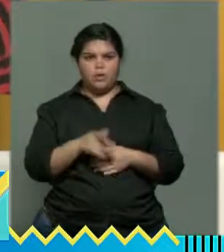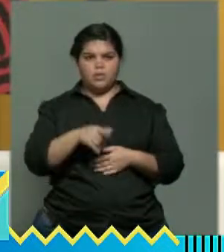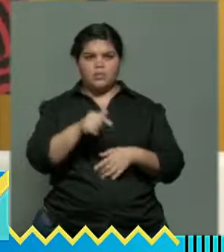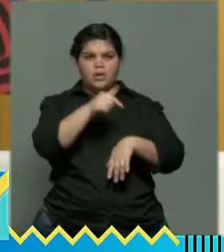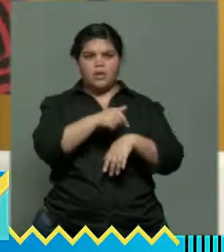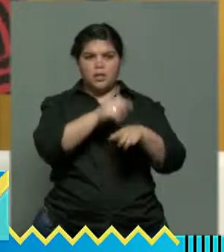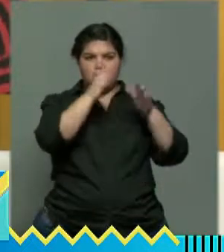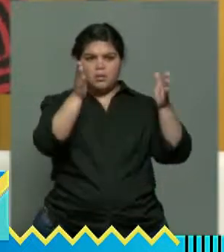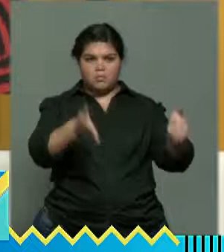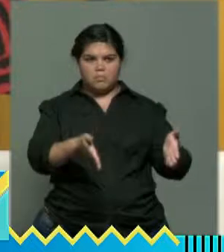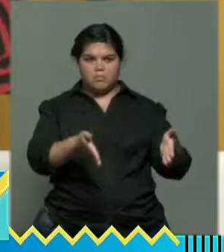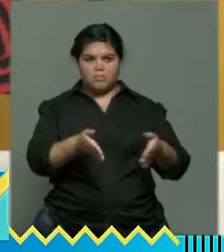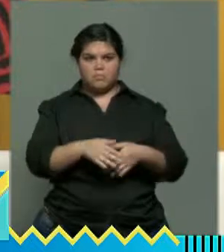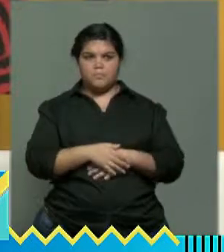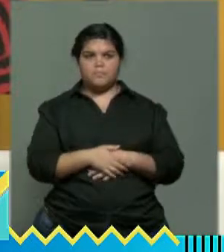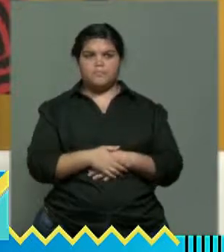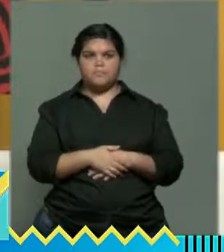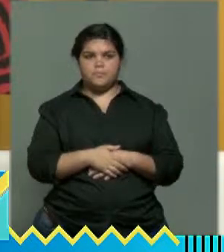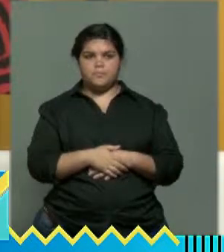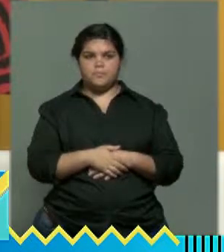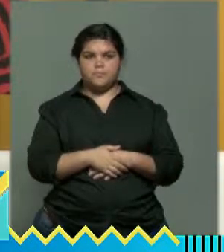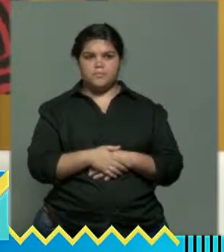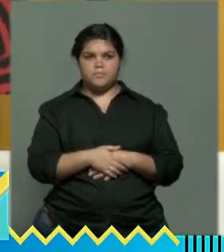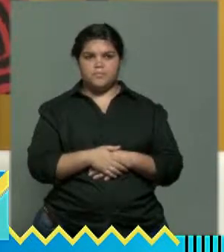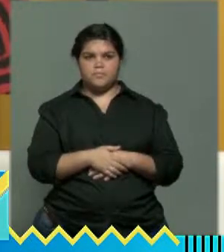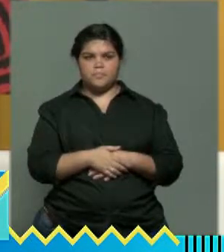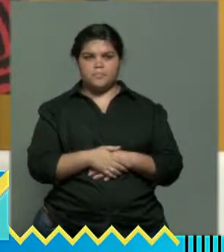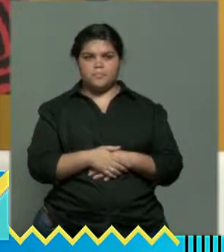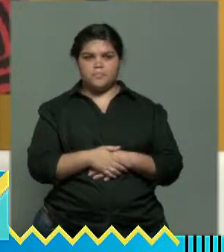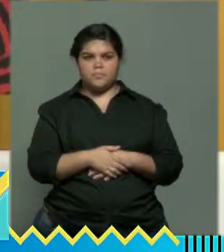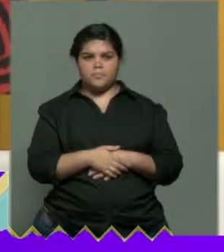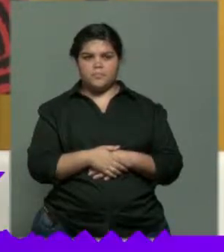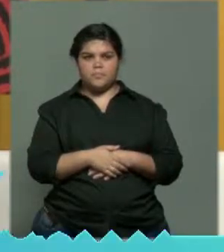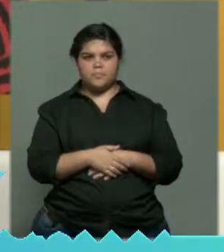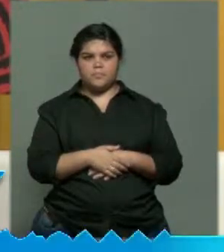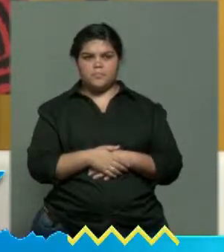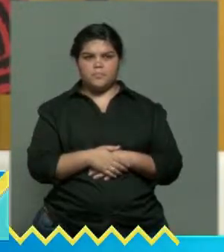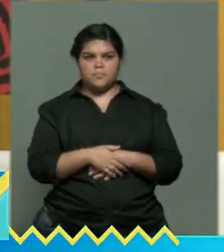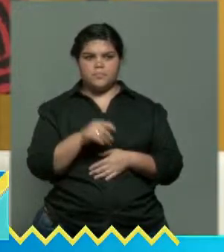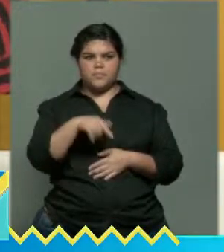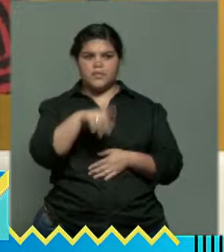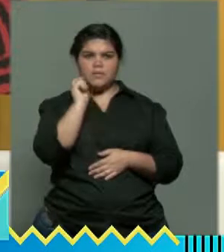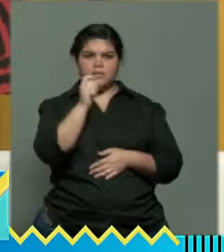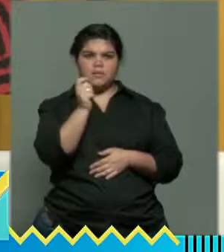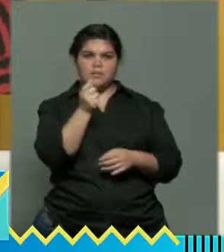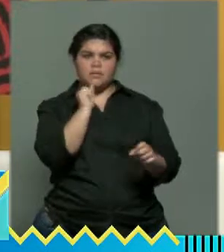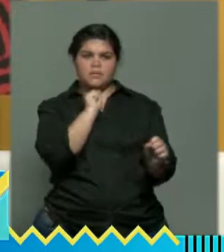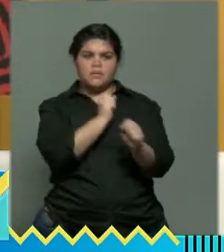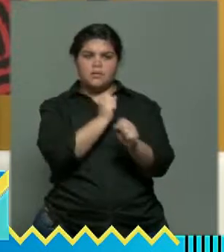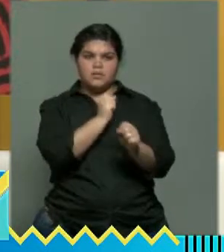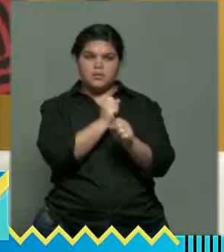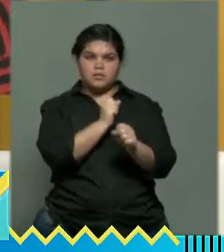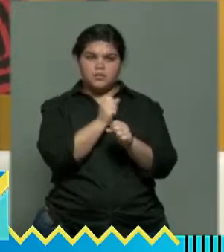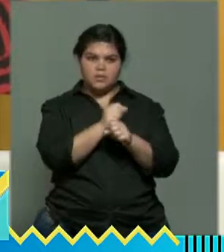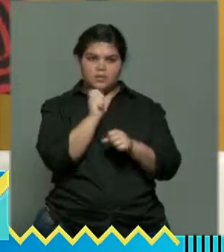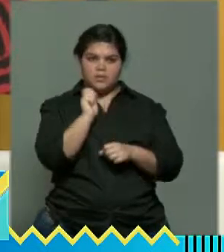Cuando uno ya lee el paño y sabe quiénes son la gente que trabaja o que de alguna manera es permeable a este tipo de